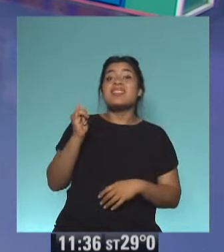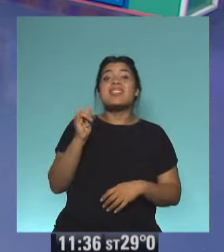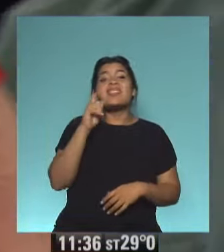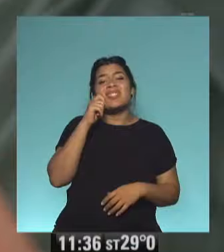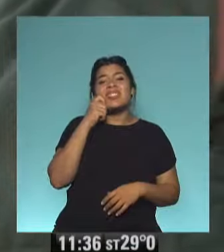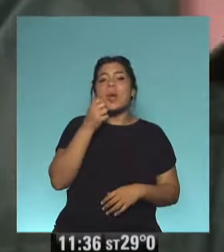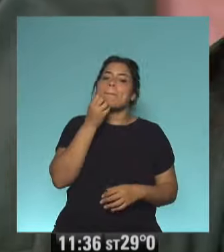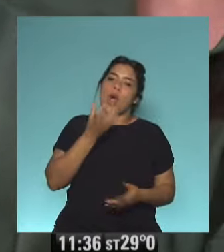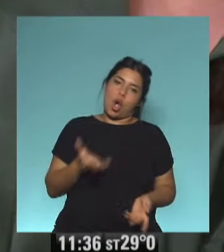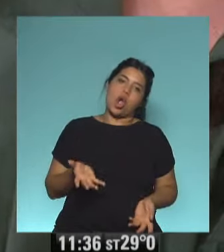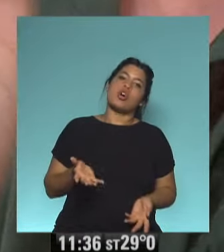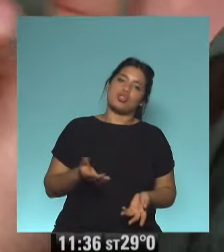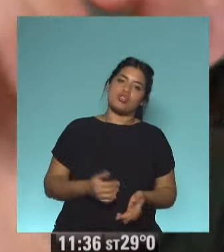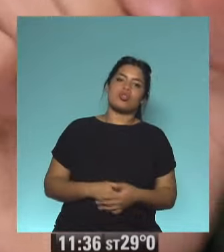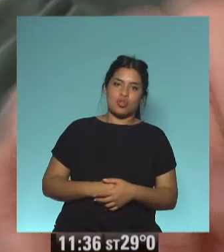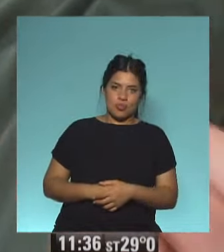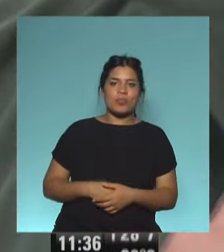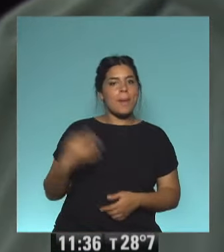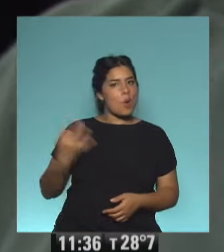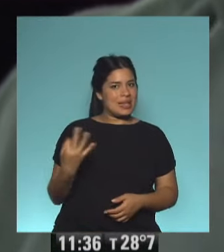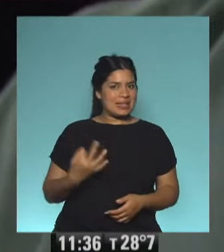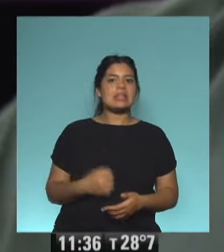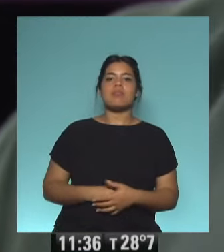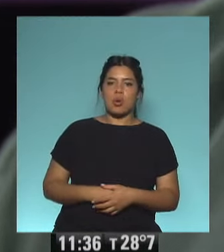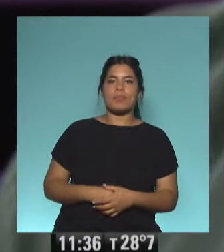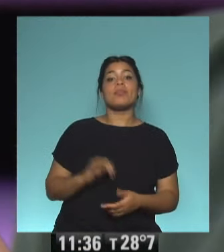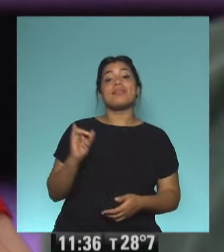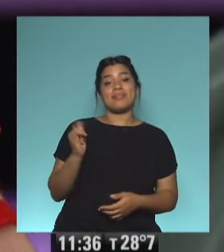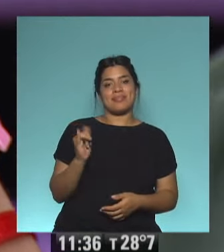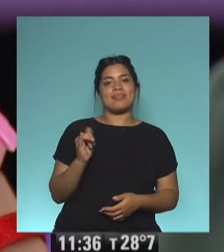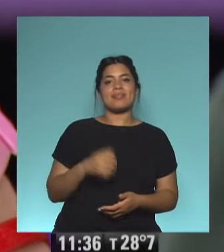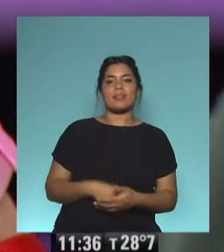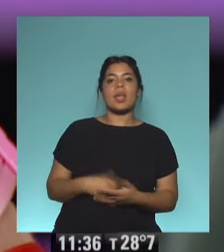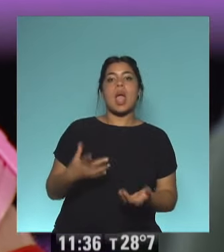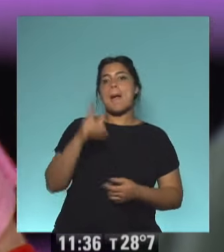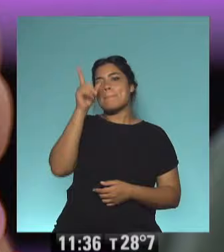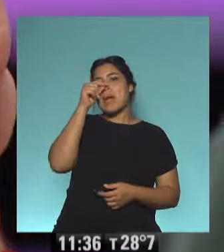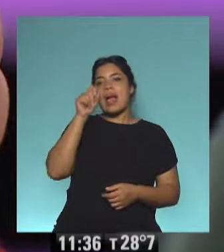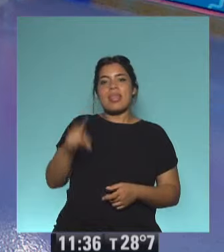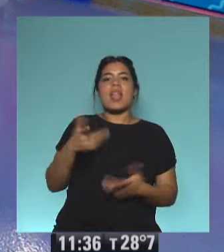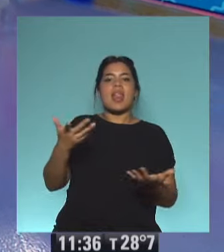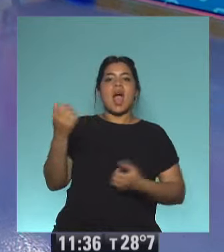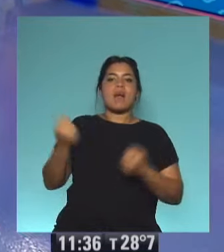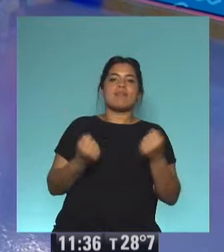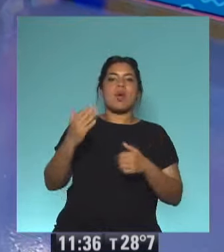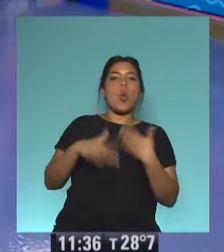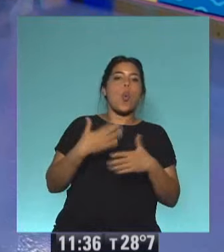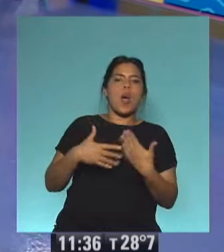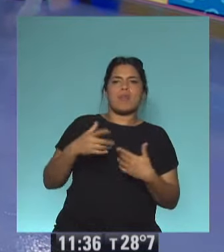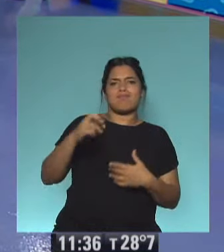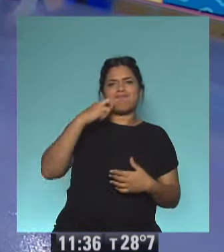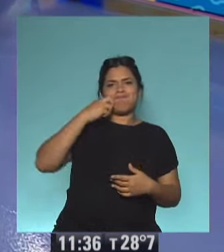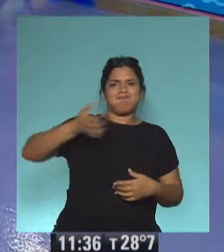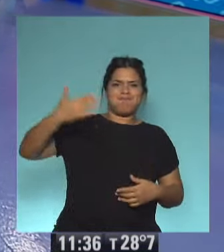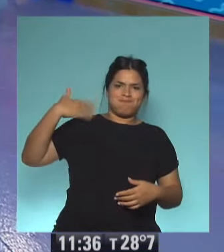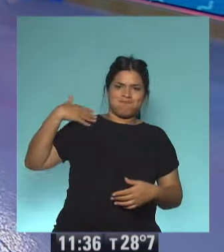son hermosos. Está buenísimo. Y que, claro, al ser de madera ya se jugaba con eso hace muchos años.